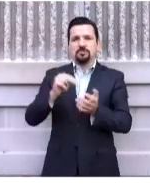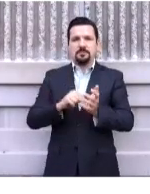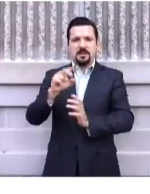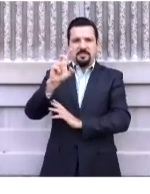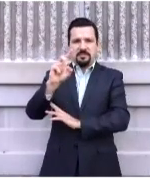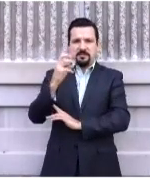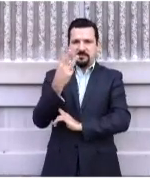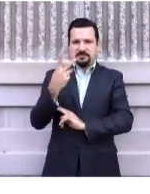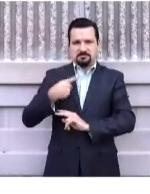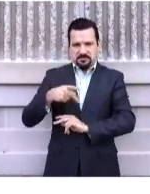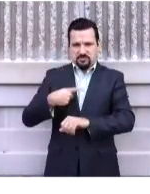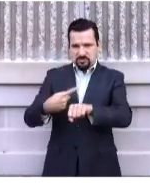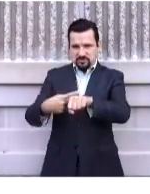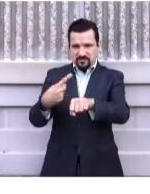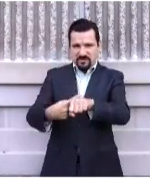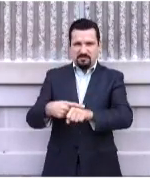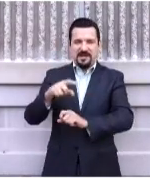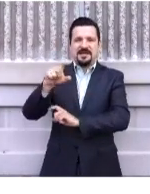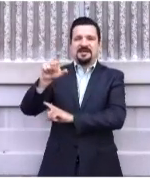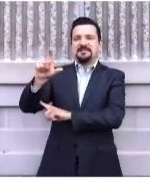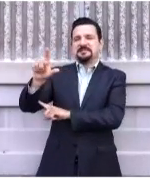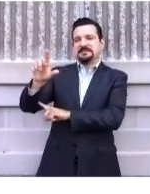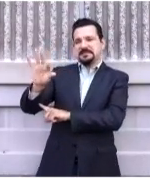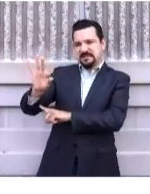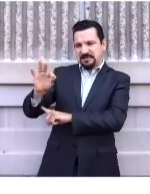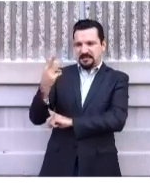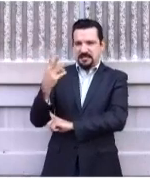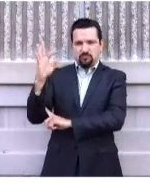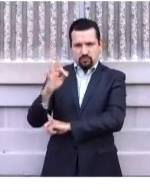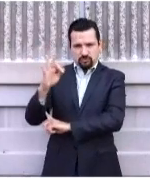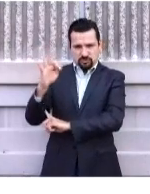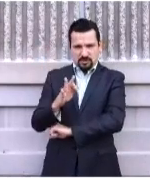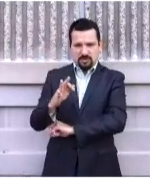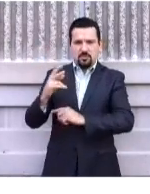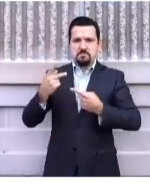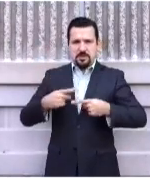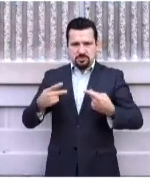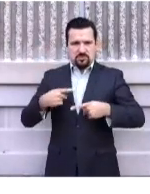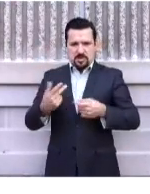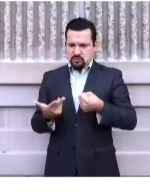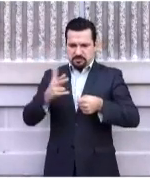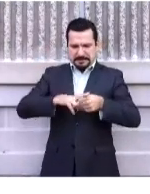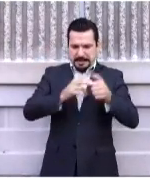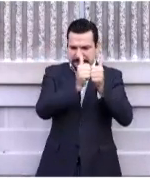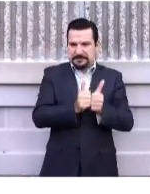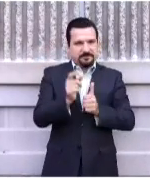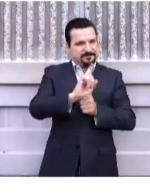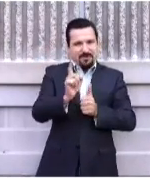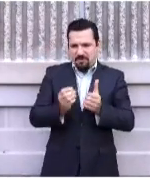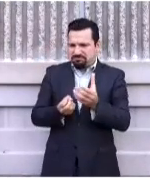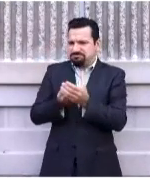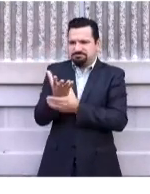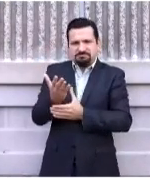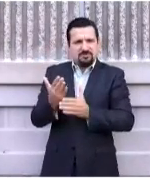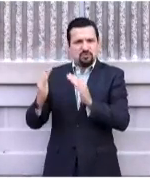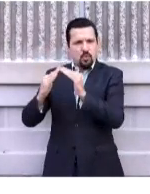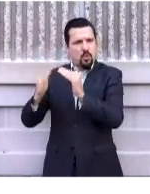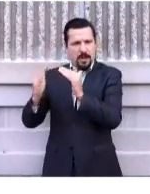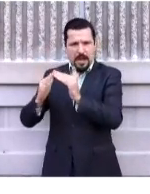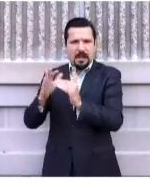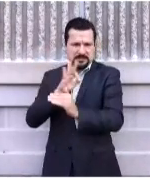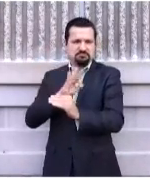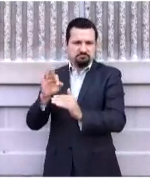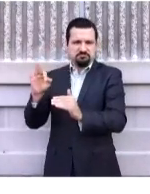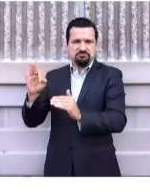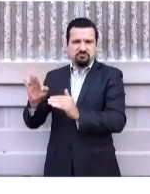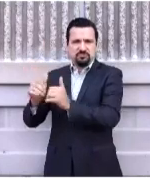2.033 de esos casos, es decir, el 73%, son casos ambulatorios y 752